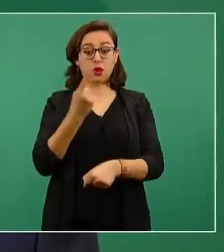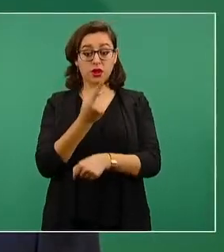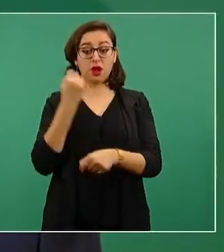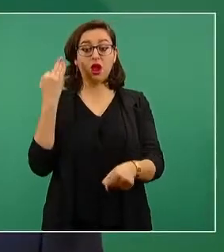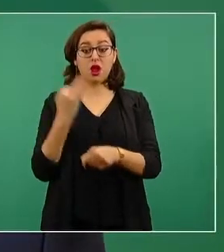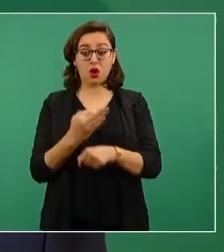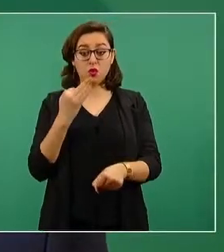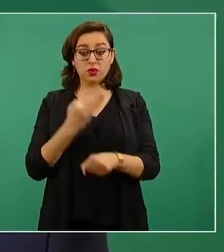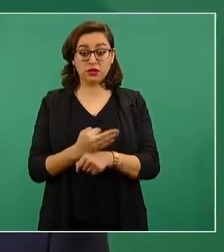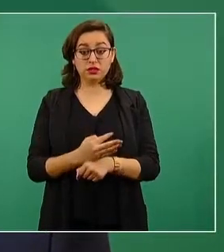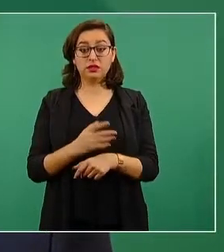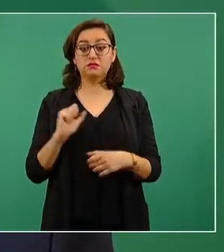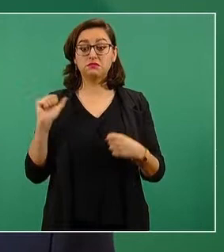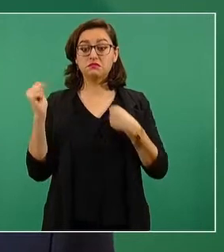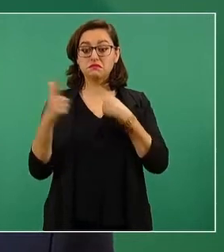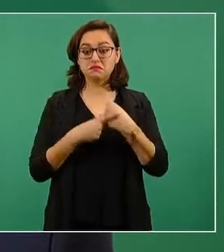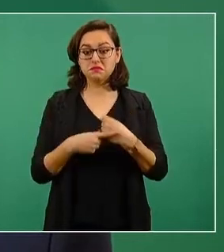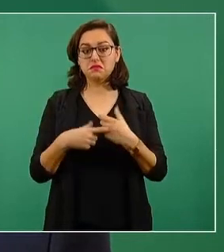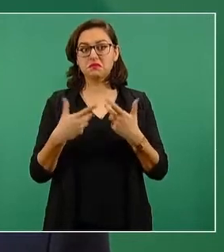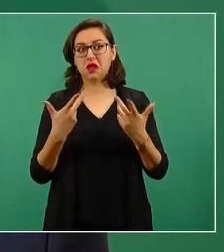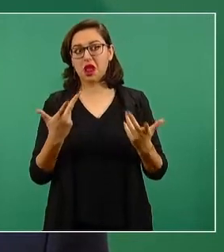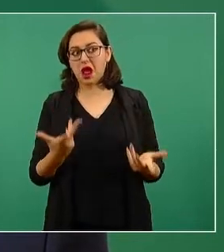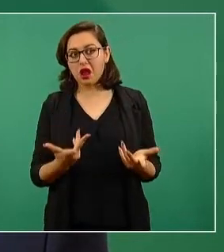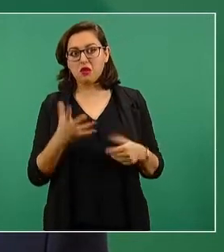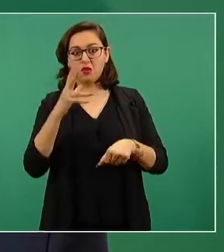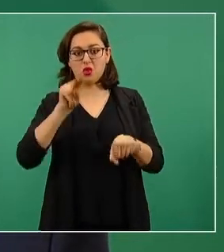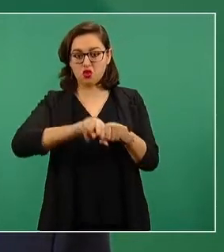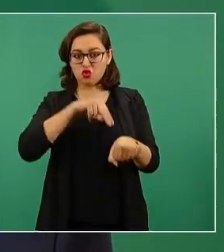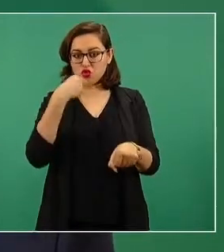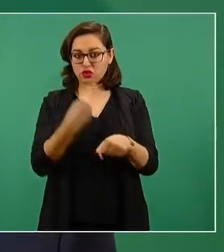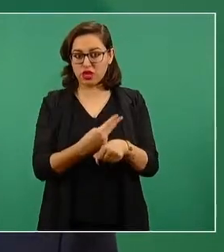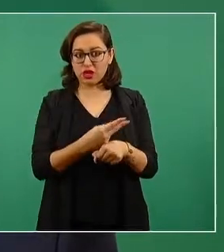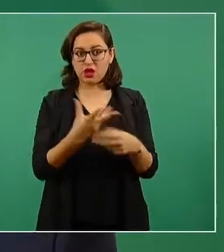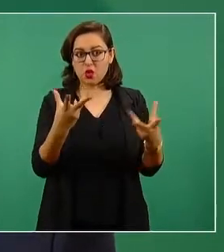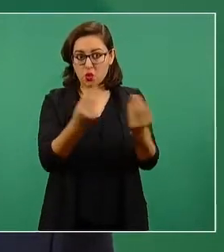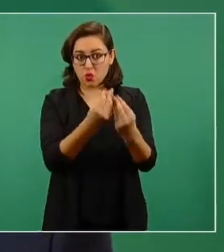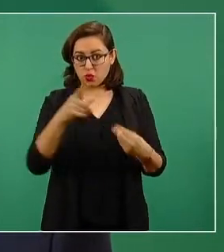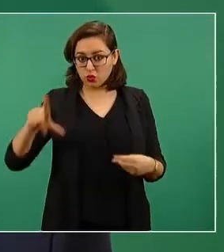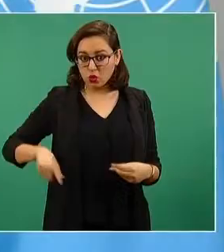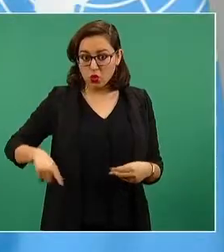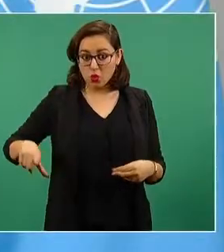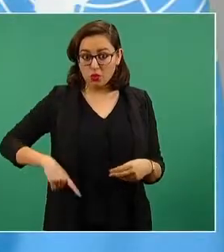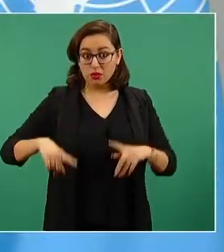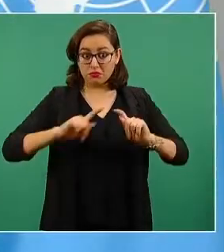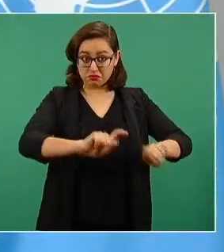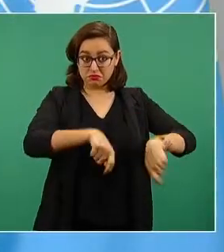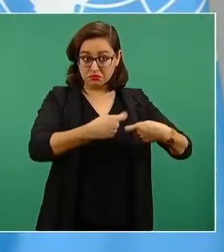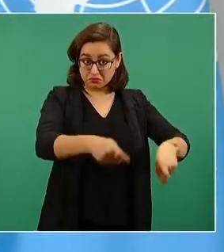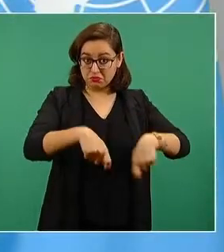funcionarios públicos allegados a los gobernadores. No hay